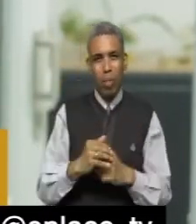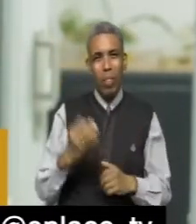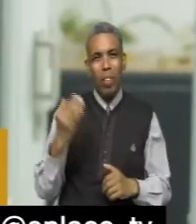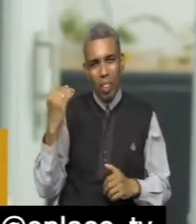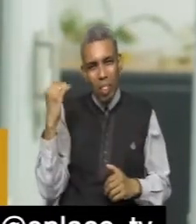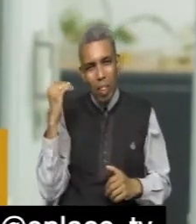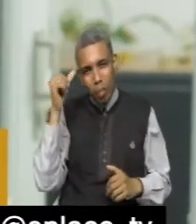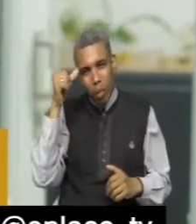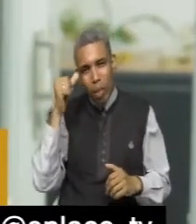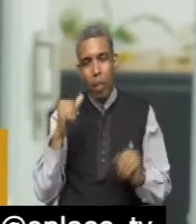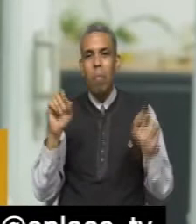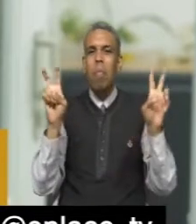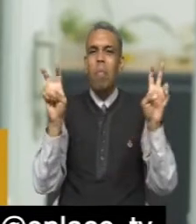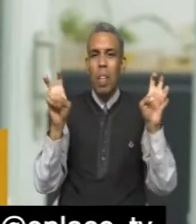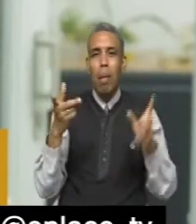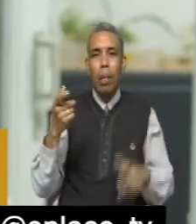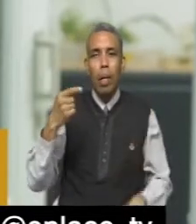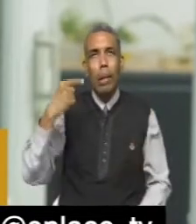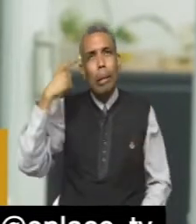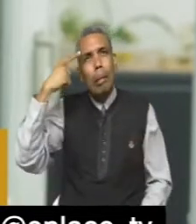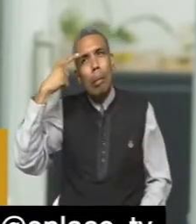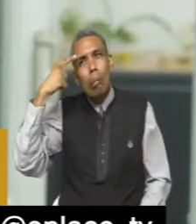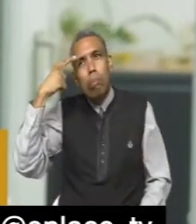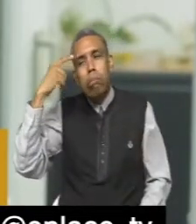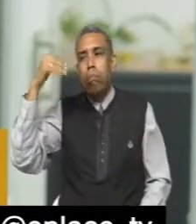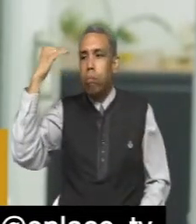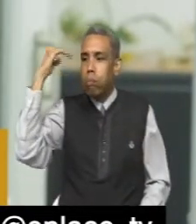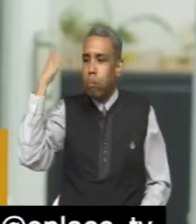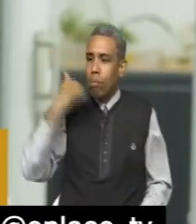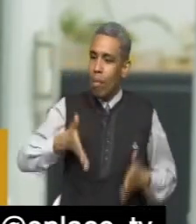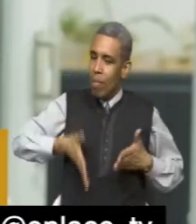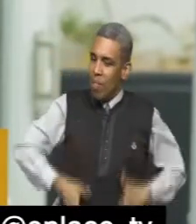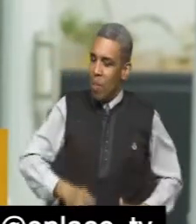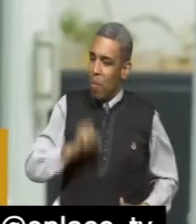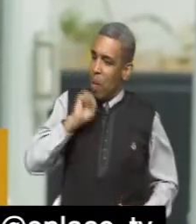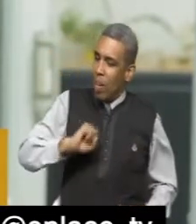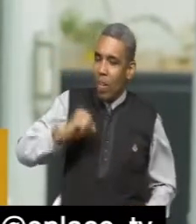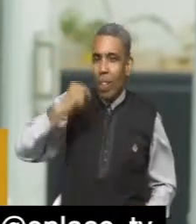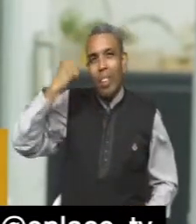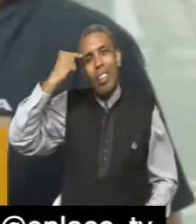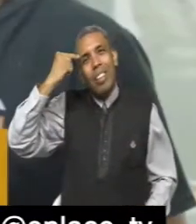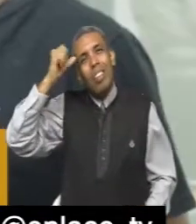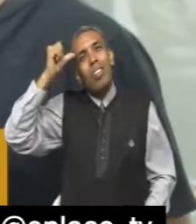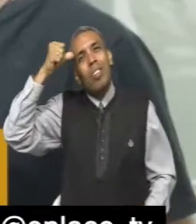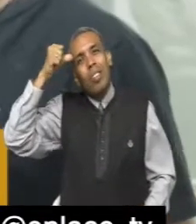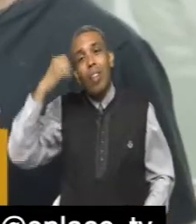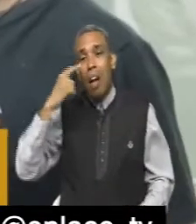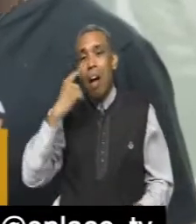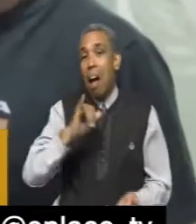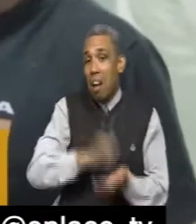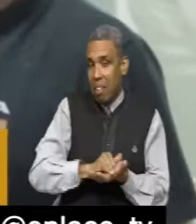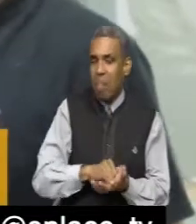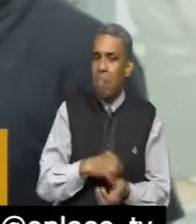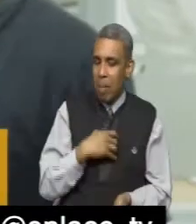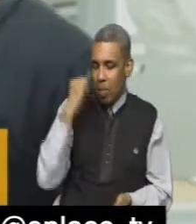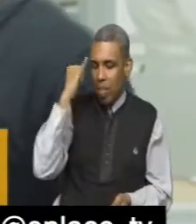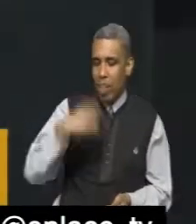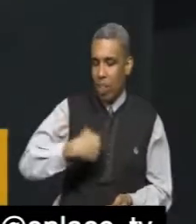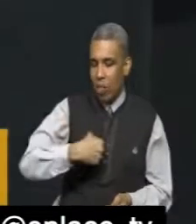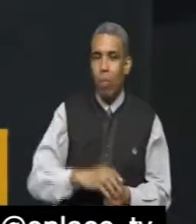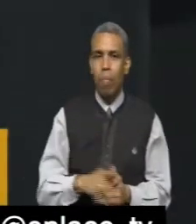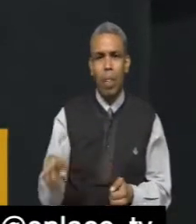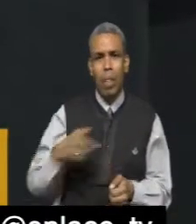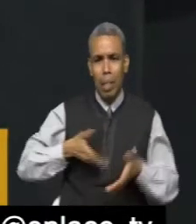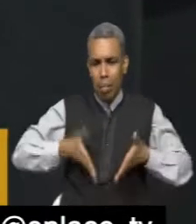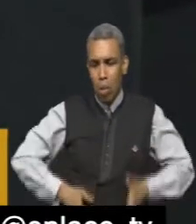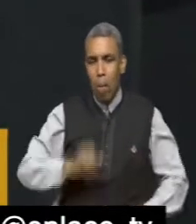de la añoranza de los que nacimos y vivimos aquí en Barranca hace muchos años. El artista plástico natural de Barranca Bermeja expondrá